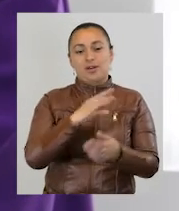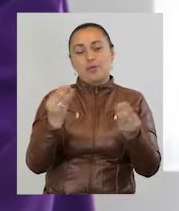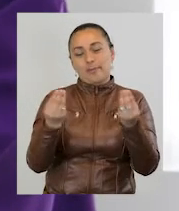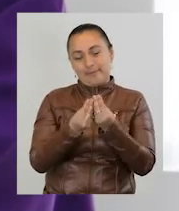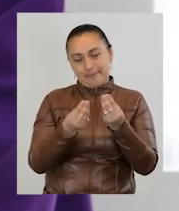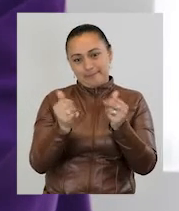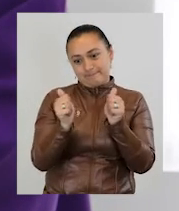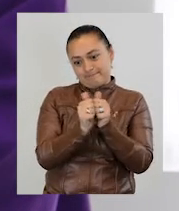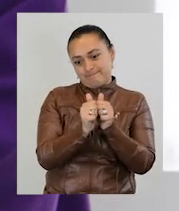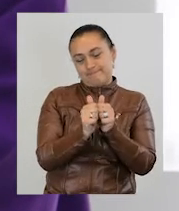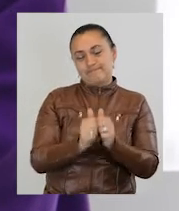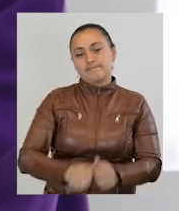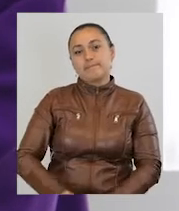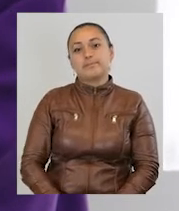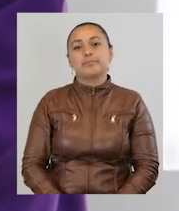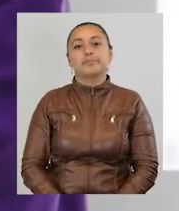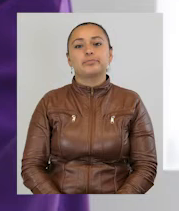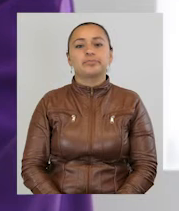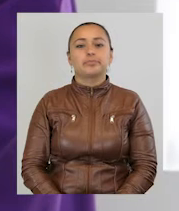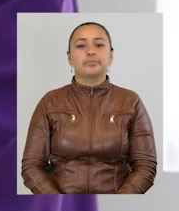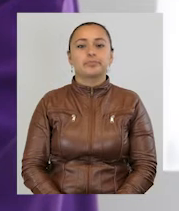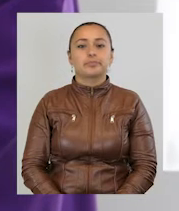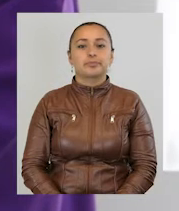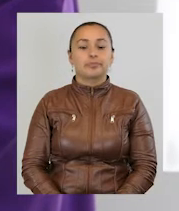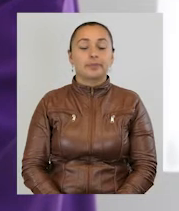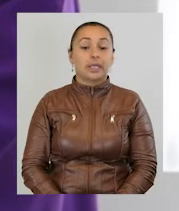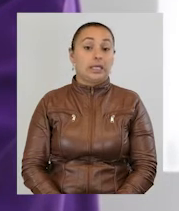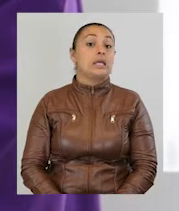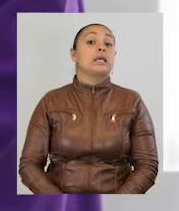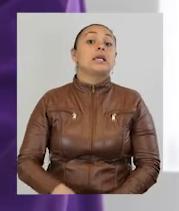presencia y nuestra compañía.